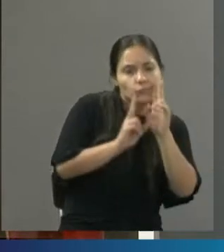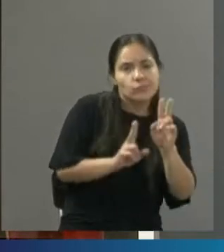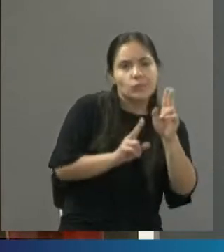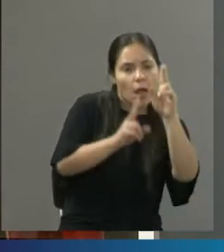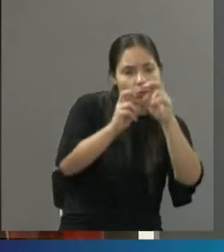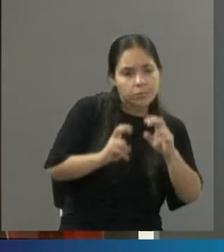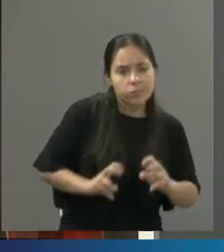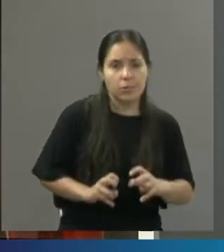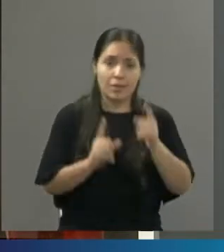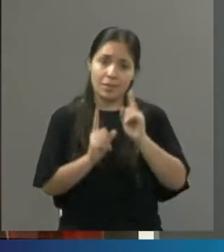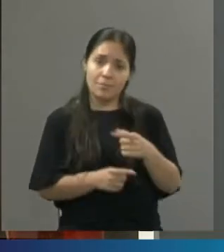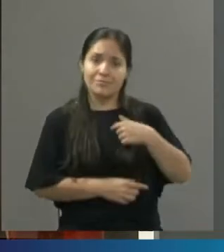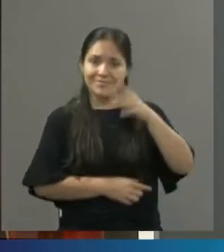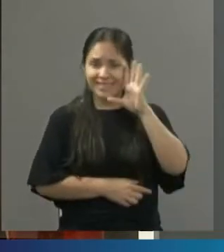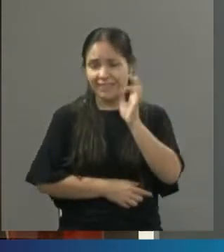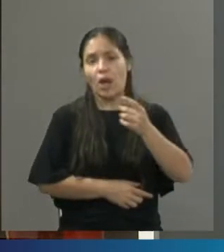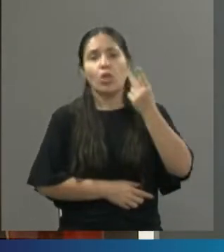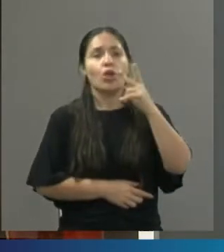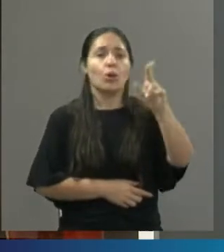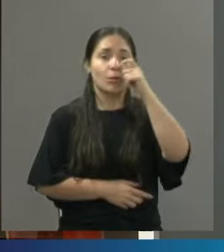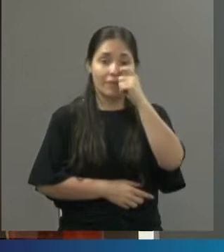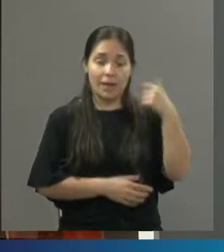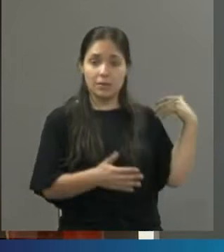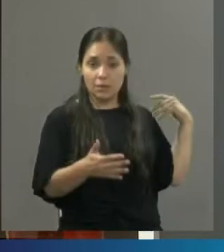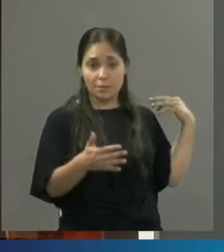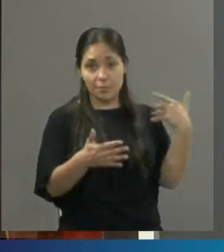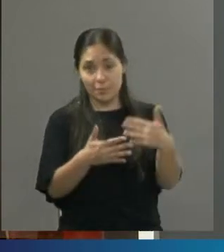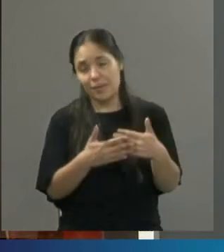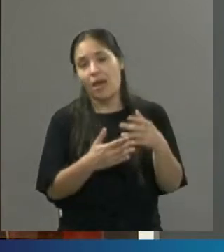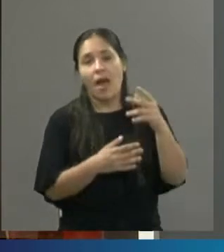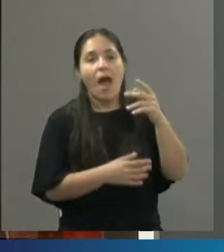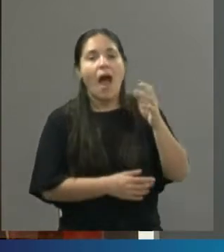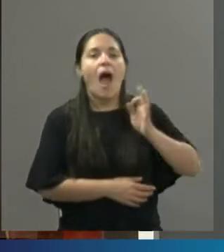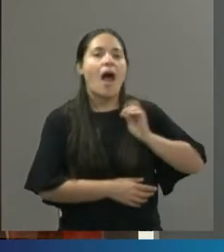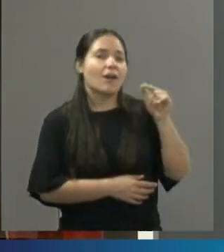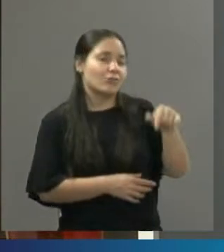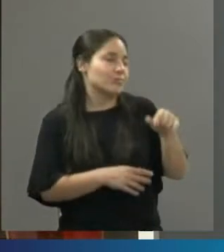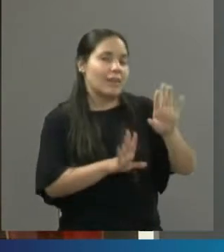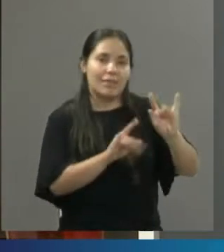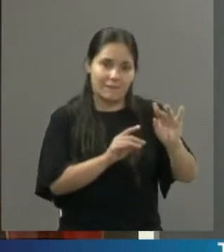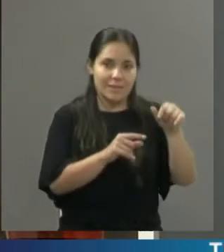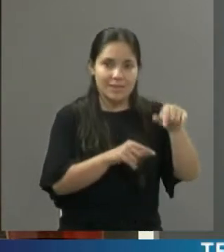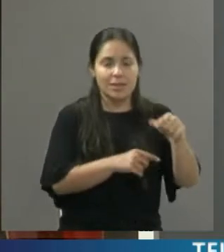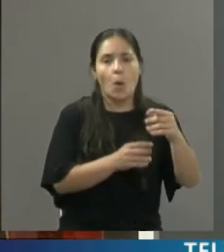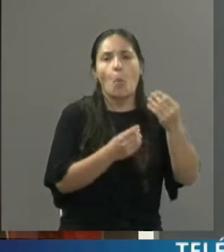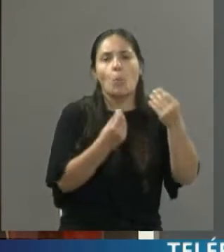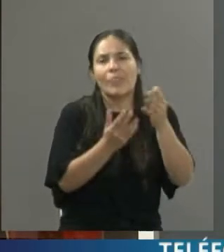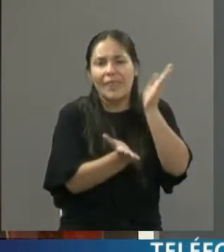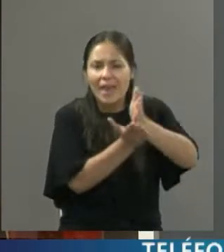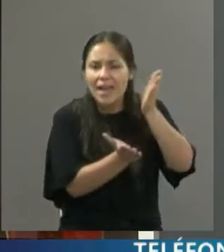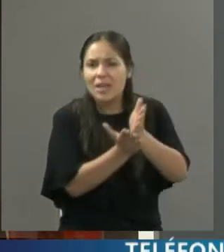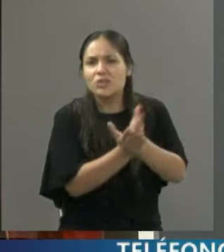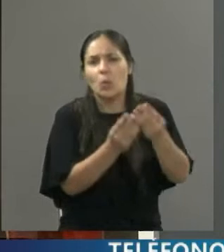del 2020 también, un año que ha sido bastante particular y donde se vulneraban muchos derechos en medio de